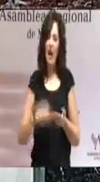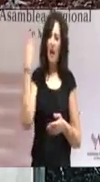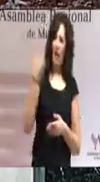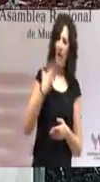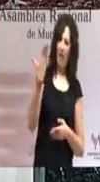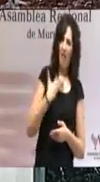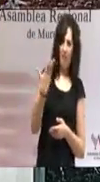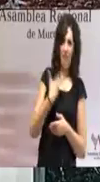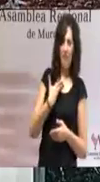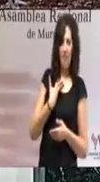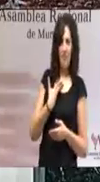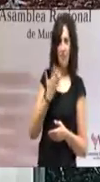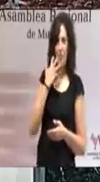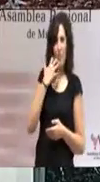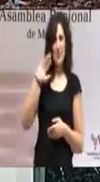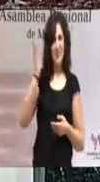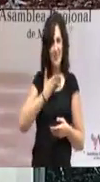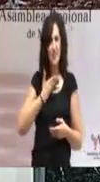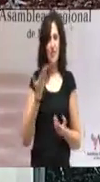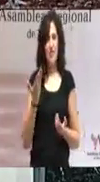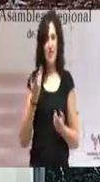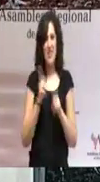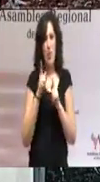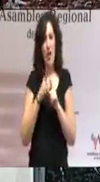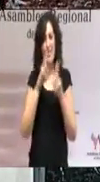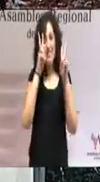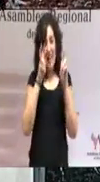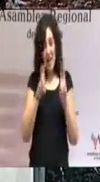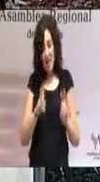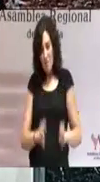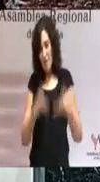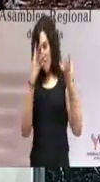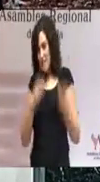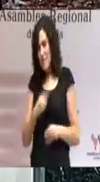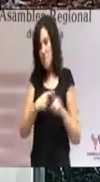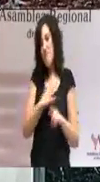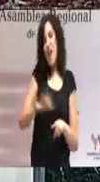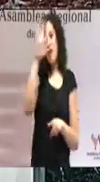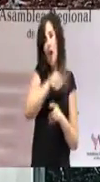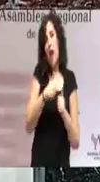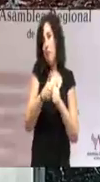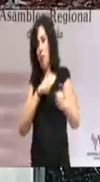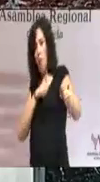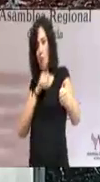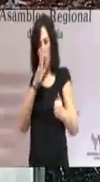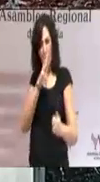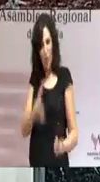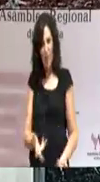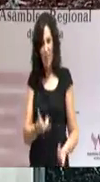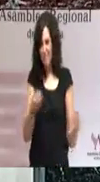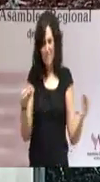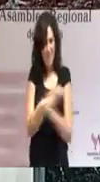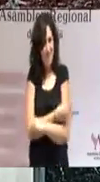estar en tantos ítems muy alejados de la media nacional? No tiene ningún